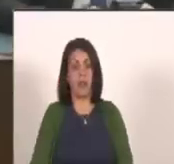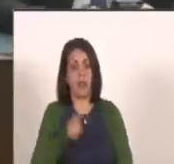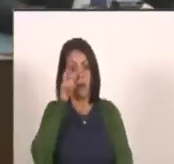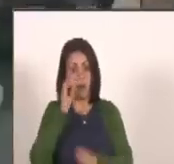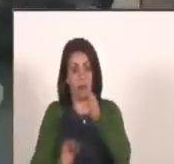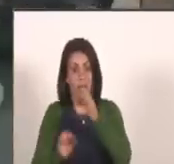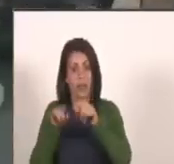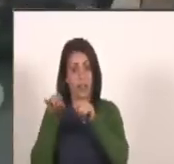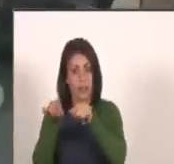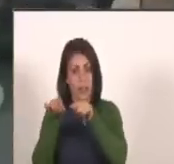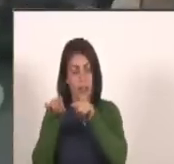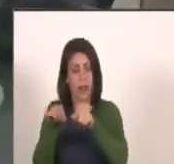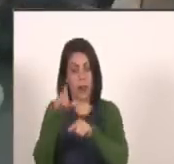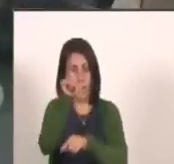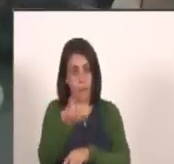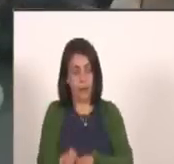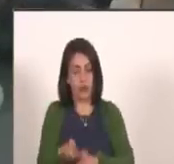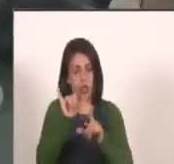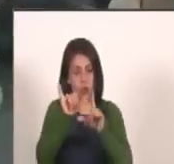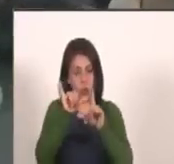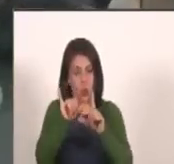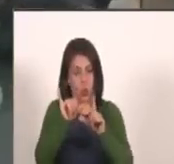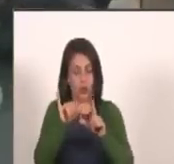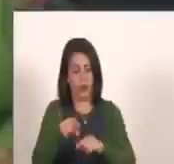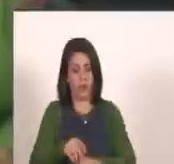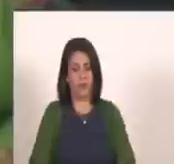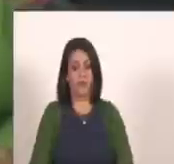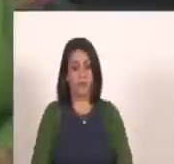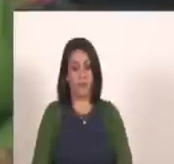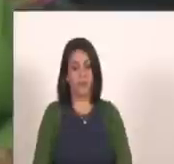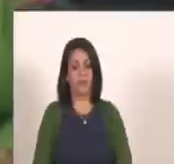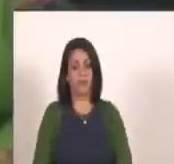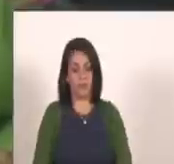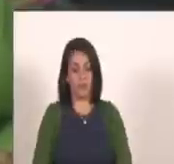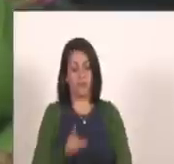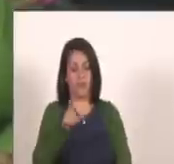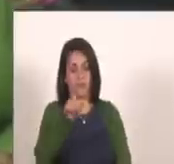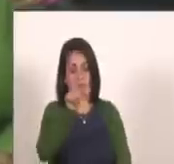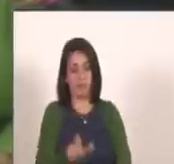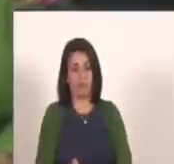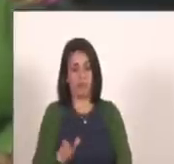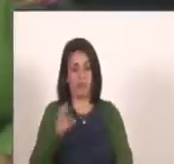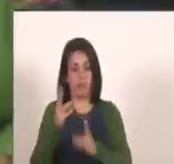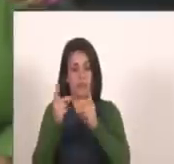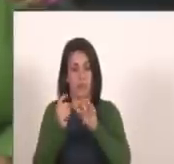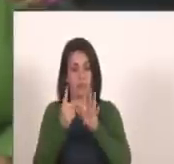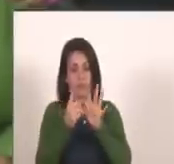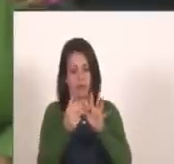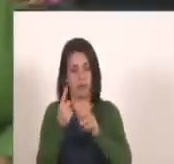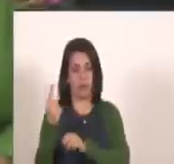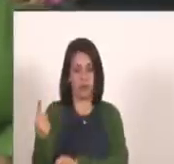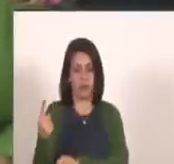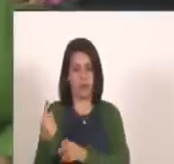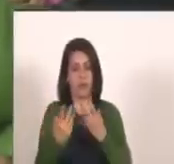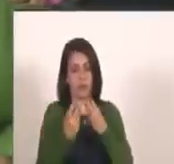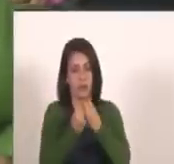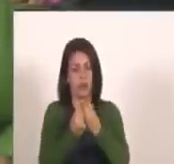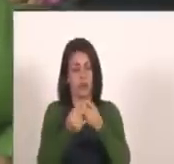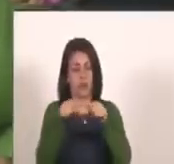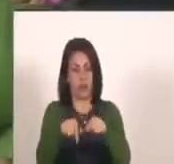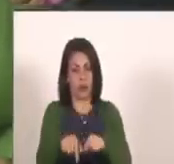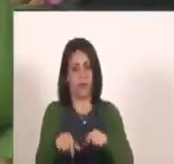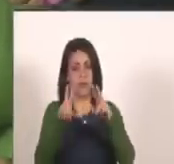la Fiscalía ya tomó cartas en el asunto y colocó a la Fiscalía número 61 para que lleve a